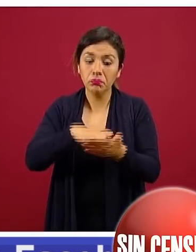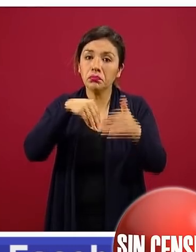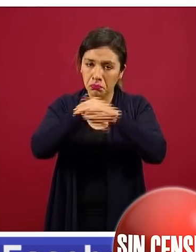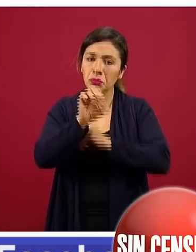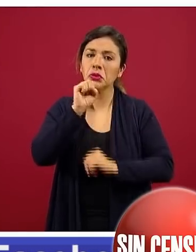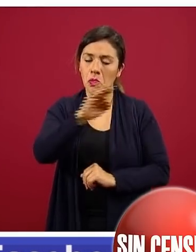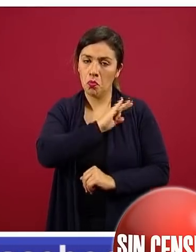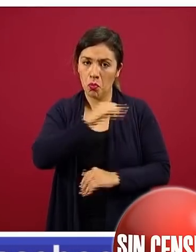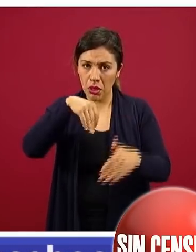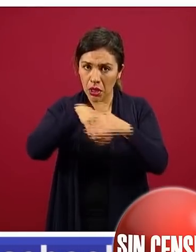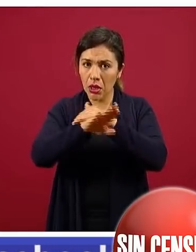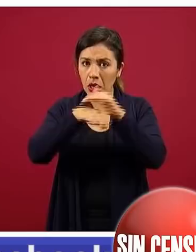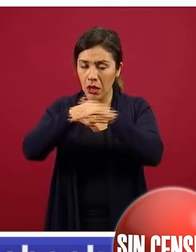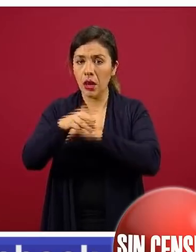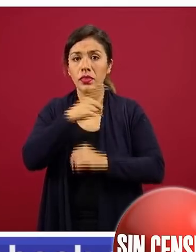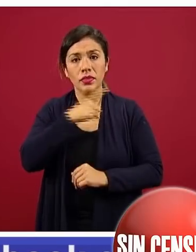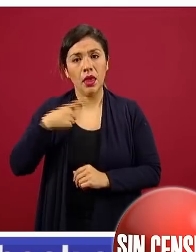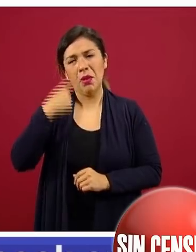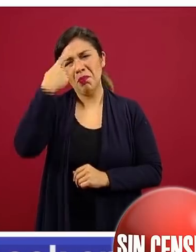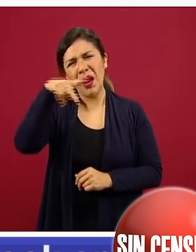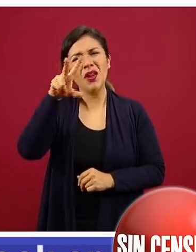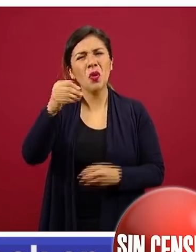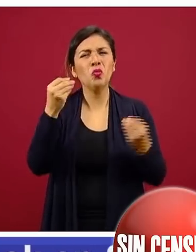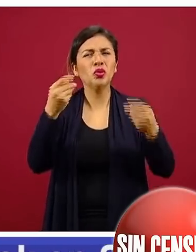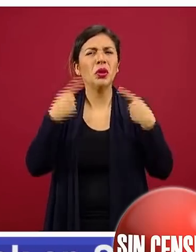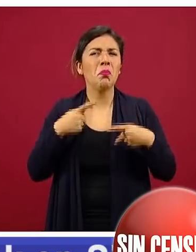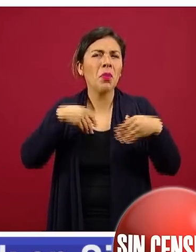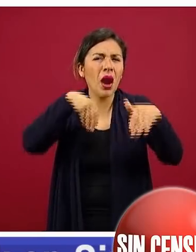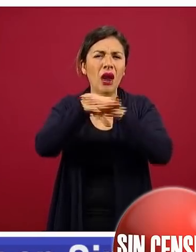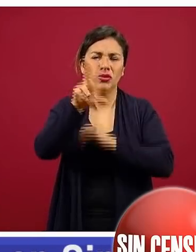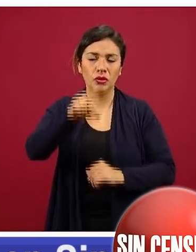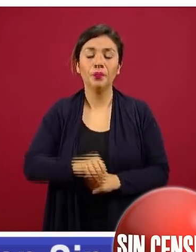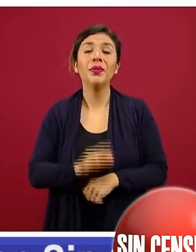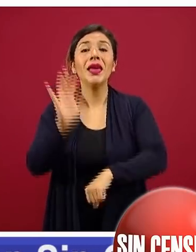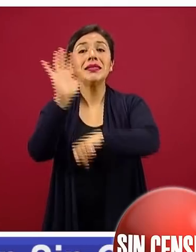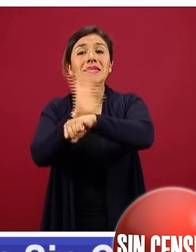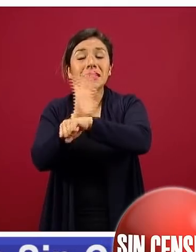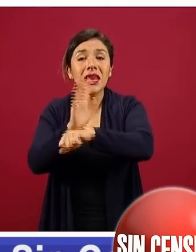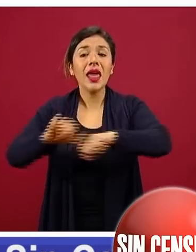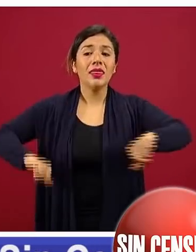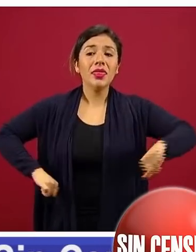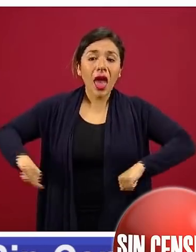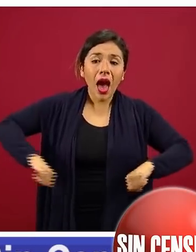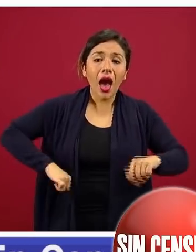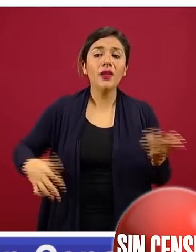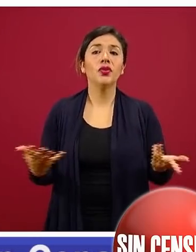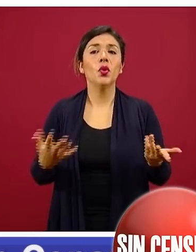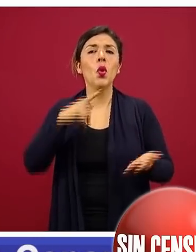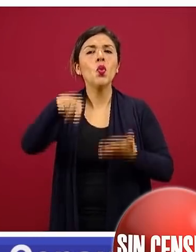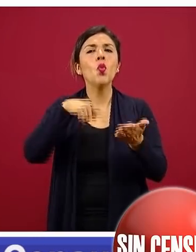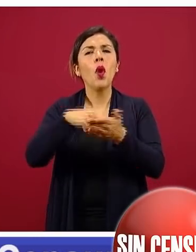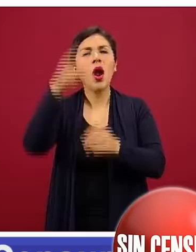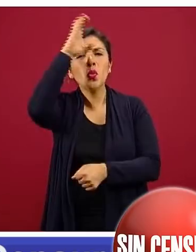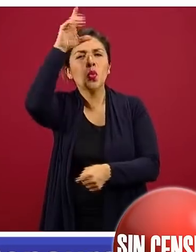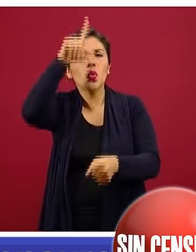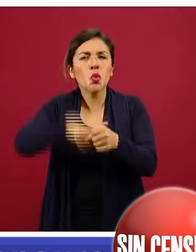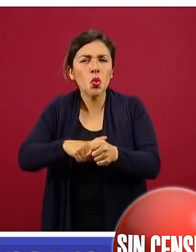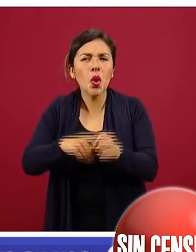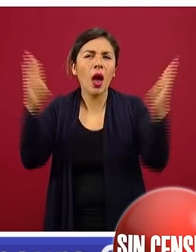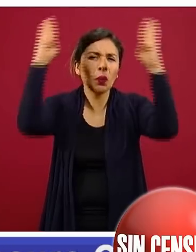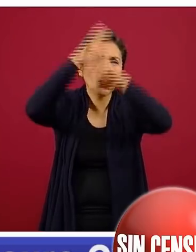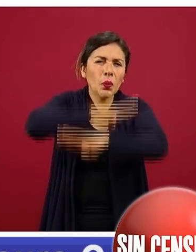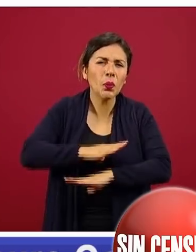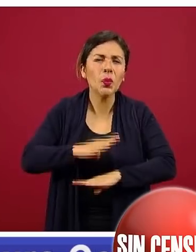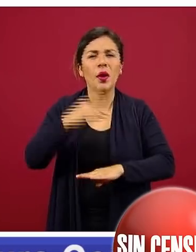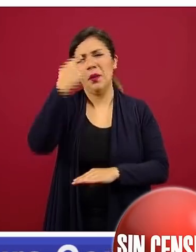programar con citas, hacerlo así para evitar conglomeraciones. Cines, teatros, espacios de esparcimiento